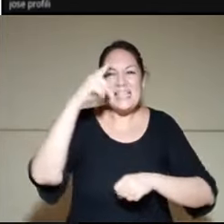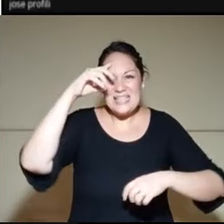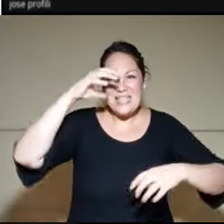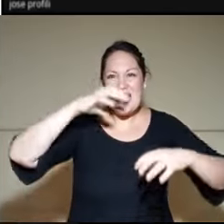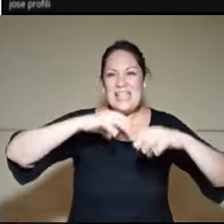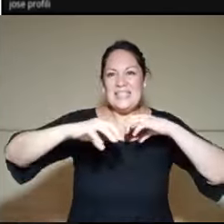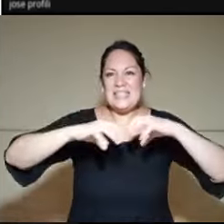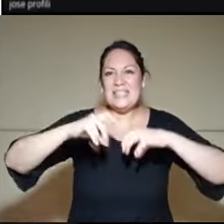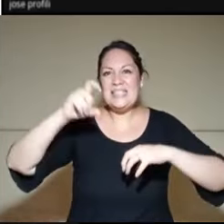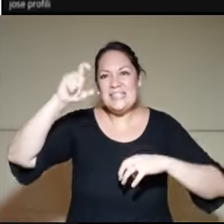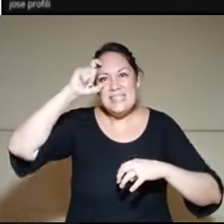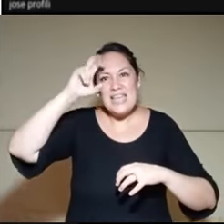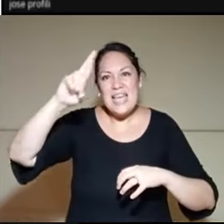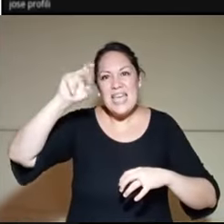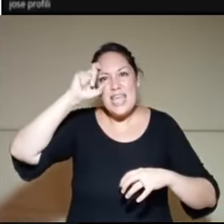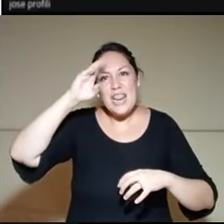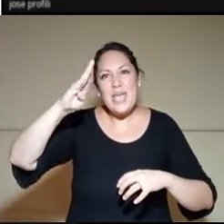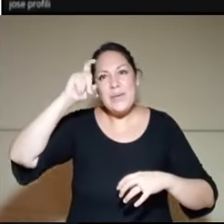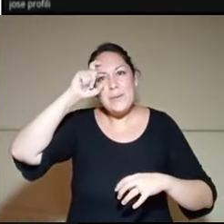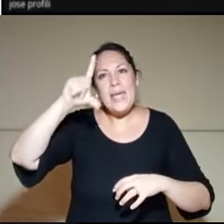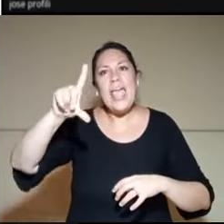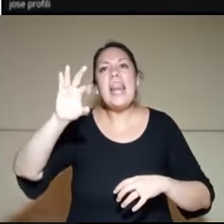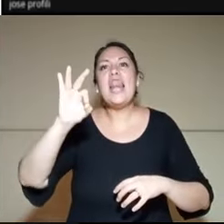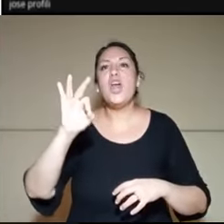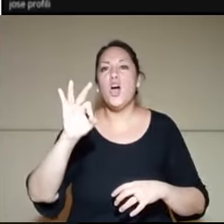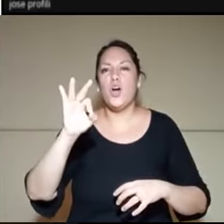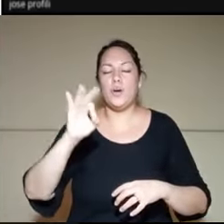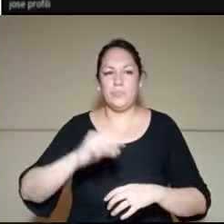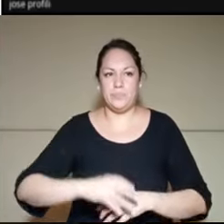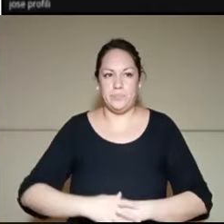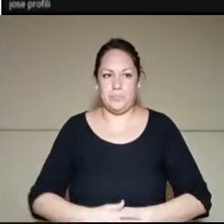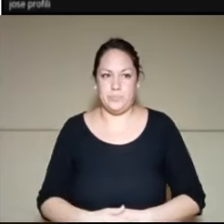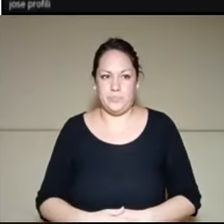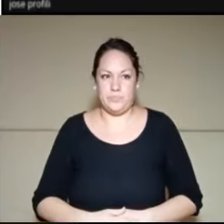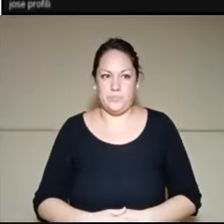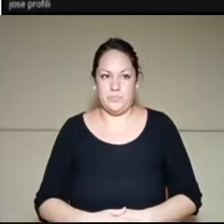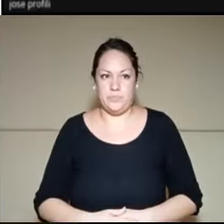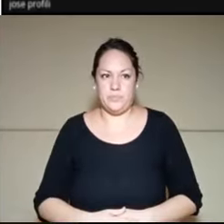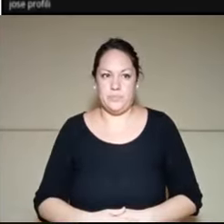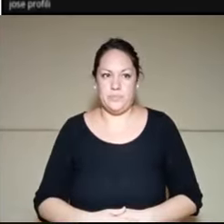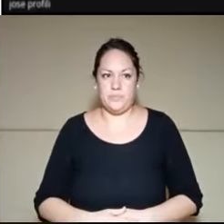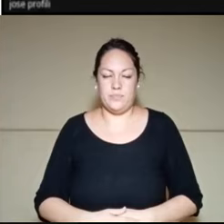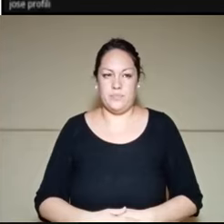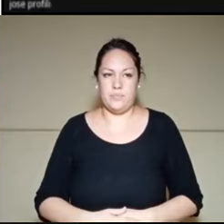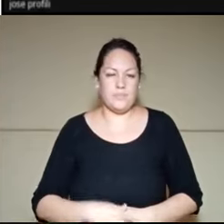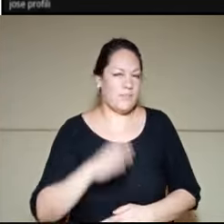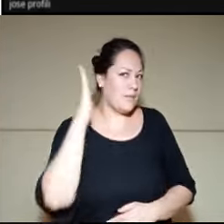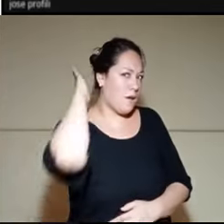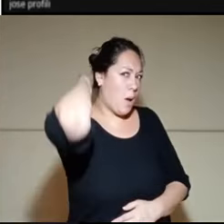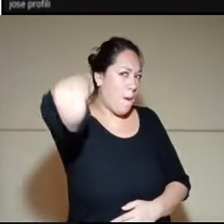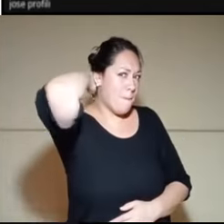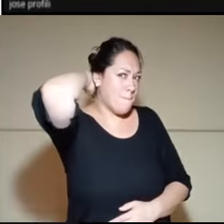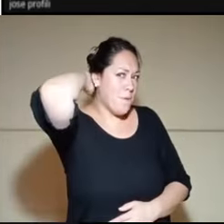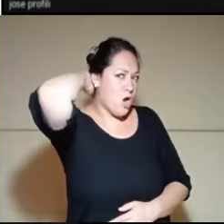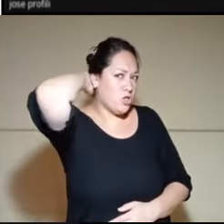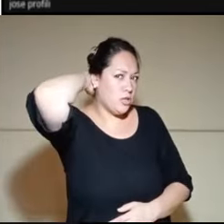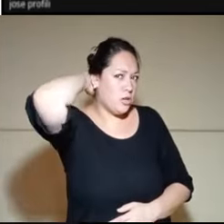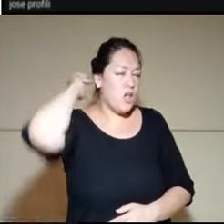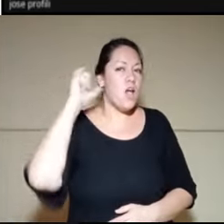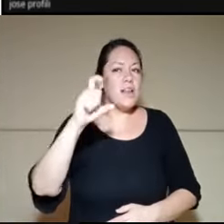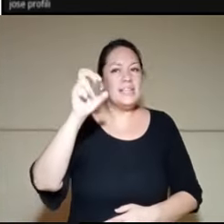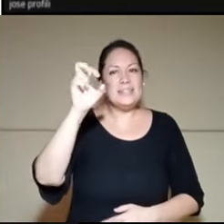es el cerebelo. Así se ve el cerebelo. Este es el cerebelo en la